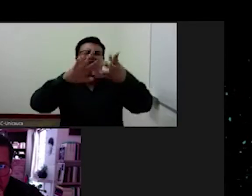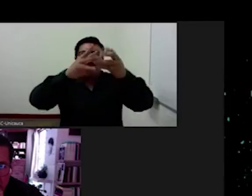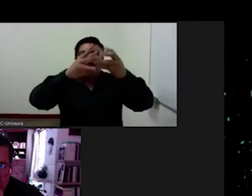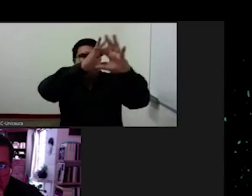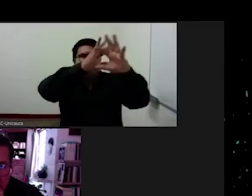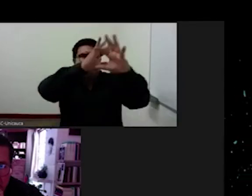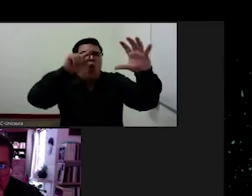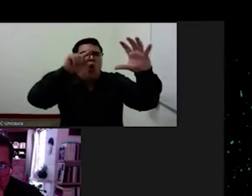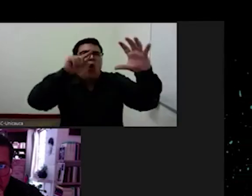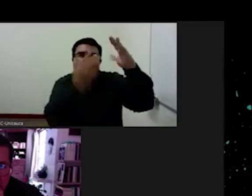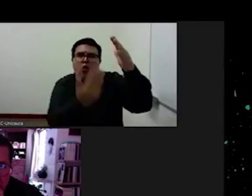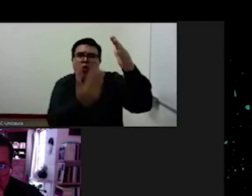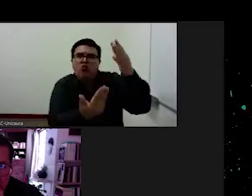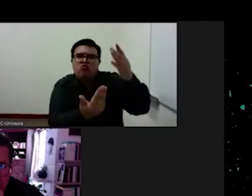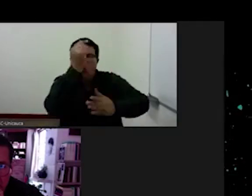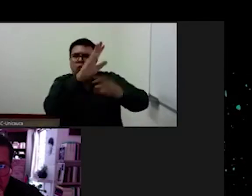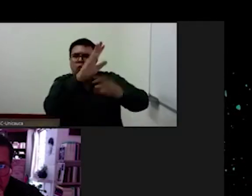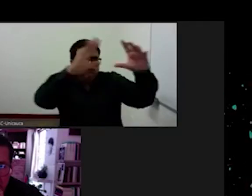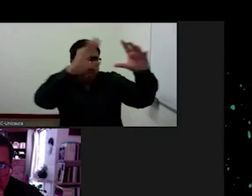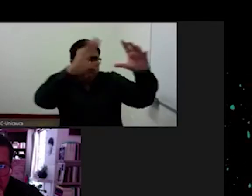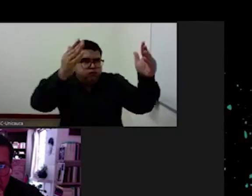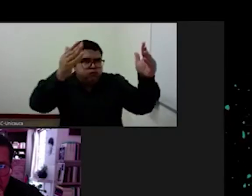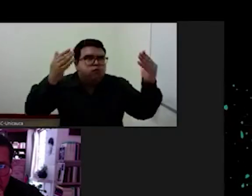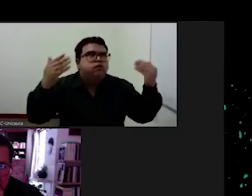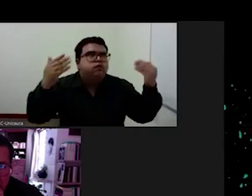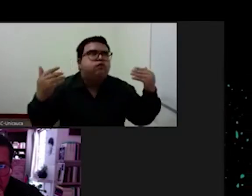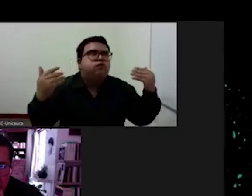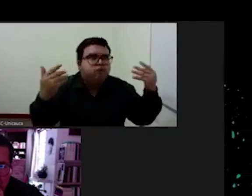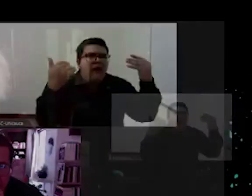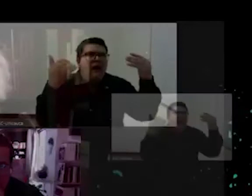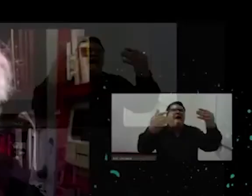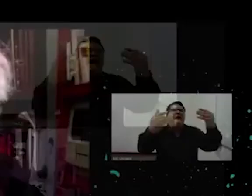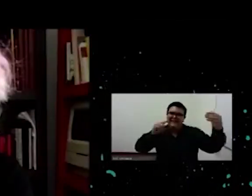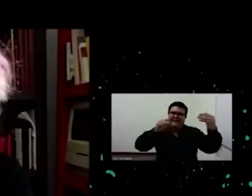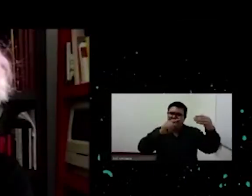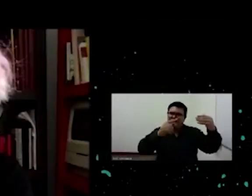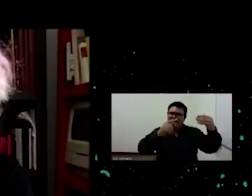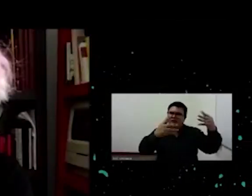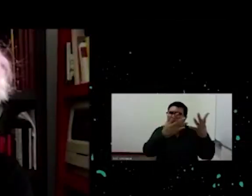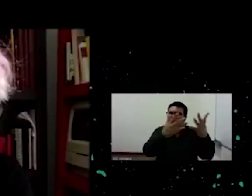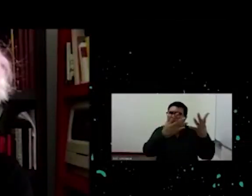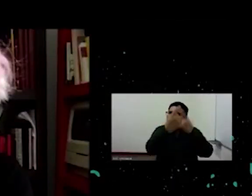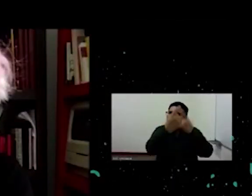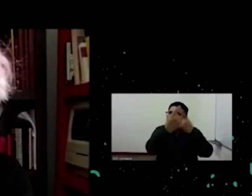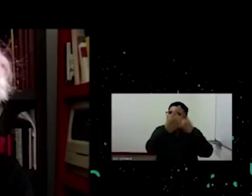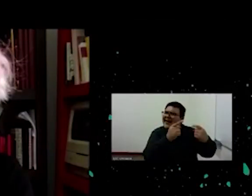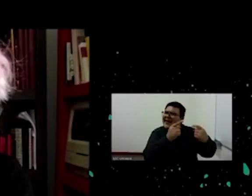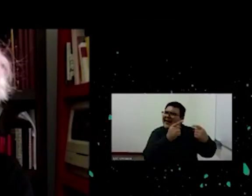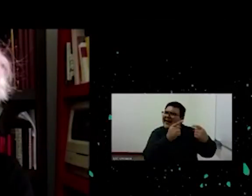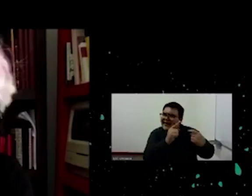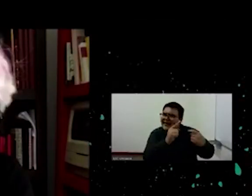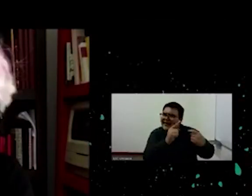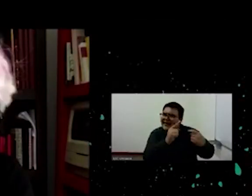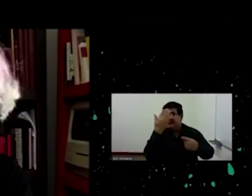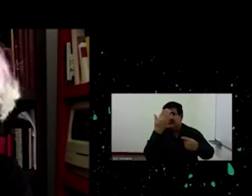partiendo de lo que estamos